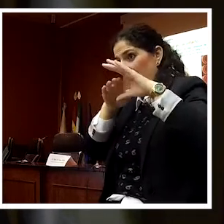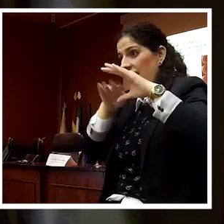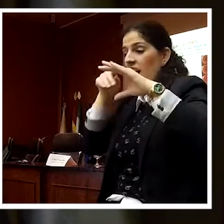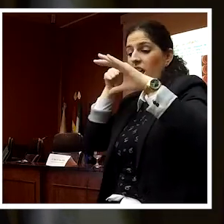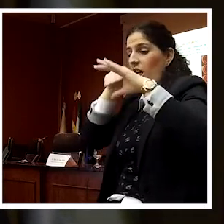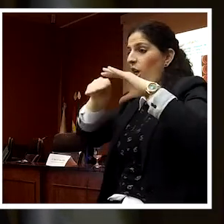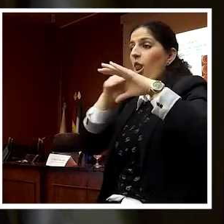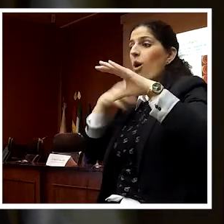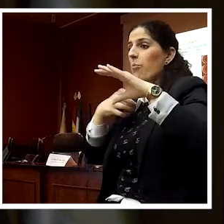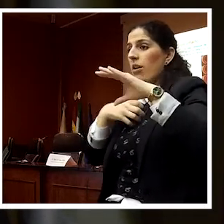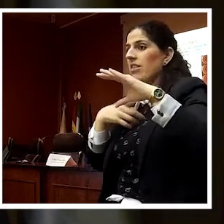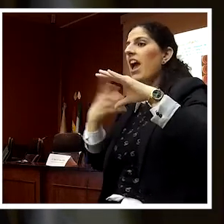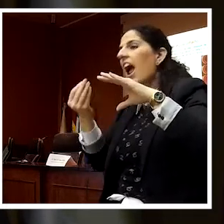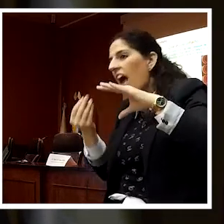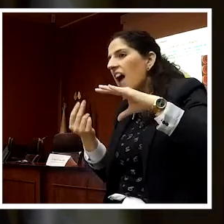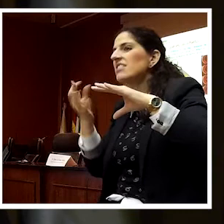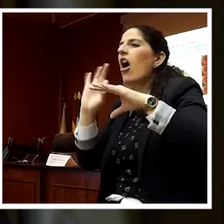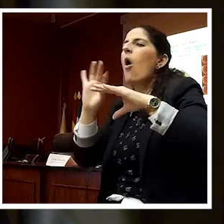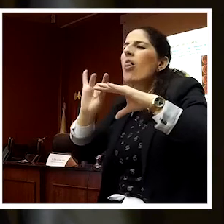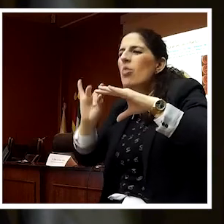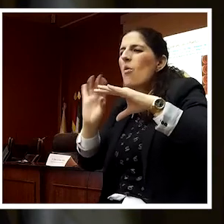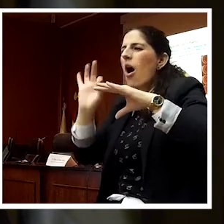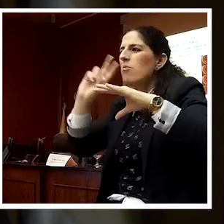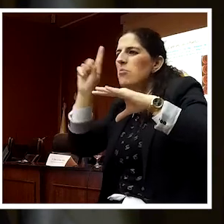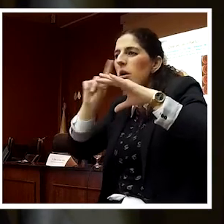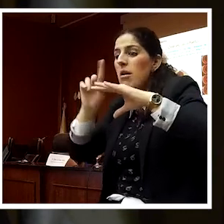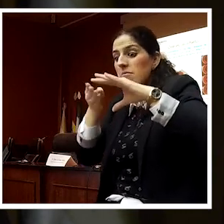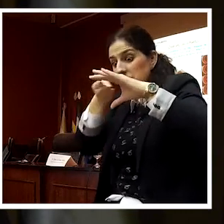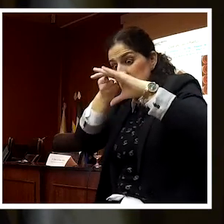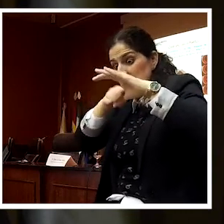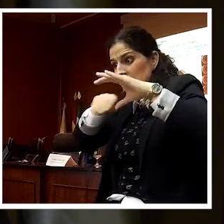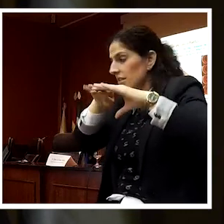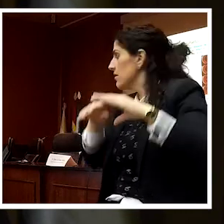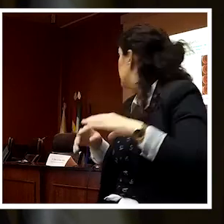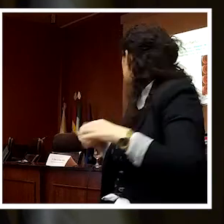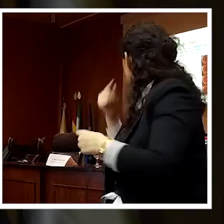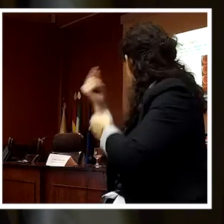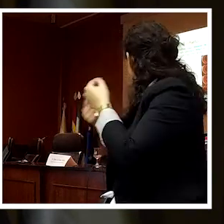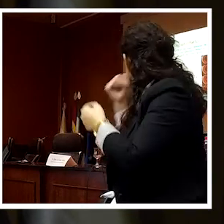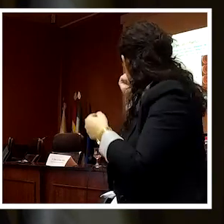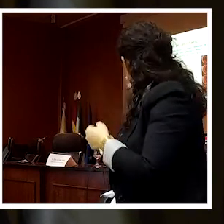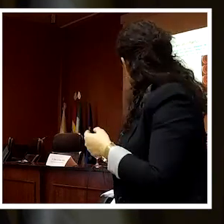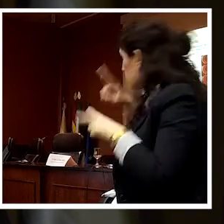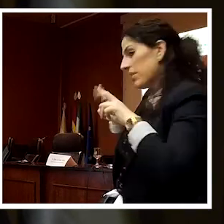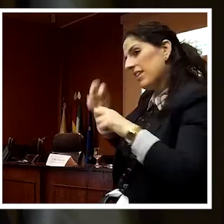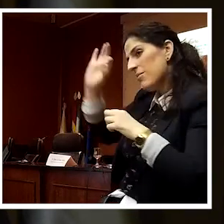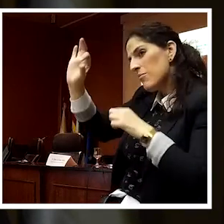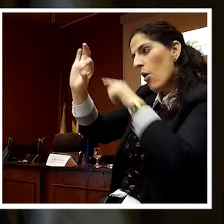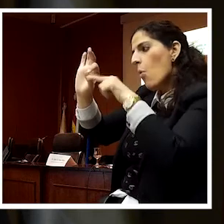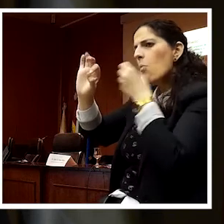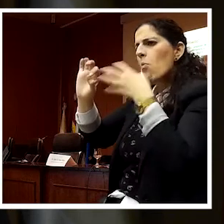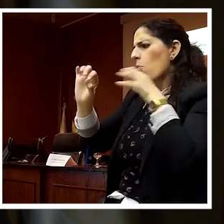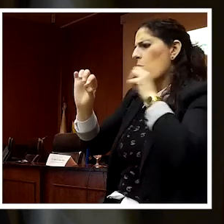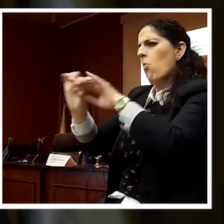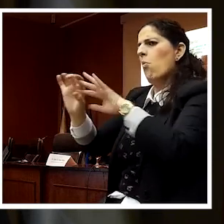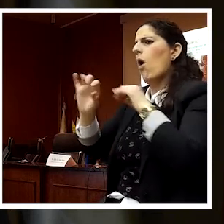se acumula, y como ha dicho antes el doctor Suárez, esto sería una evolución de esto, ¿no? Esto sería la arteria coronaria, lo